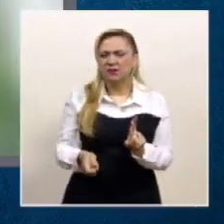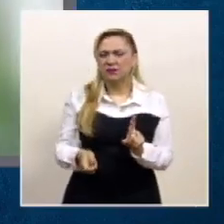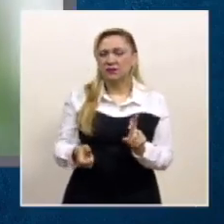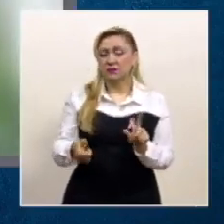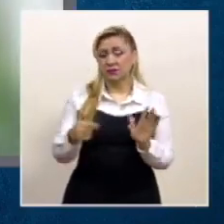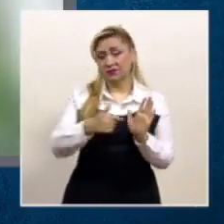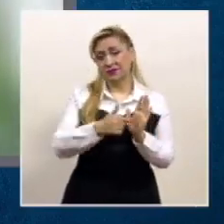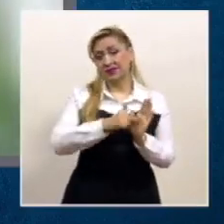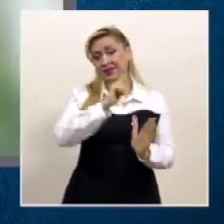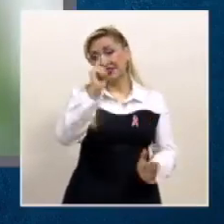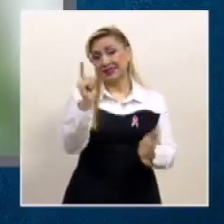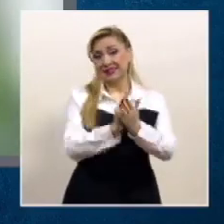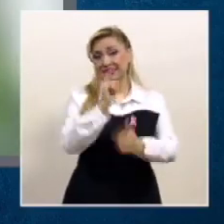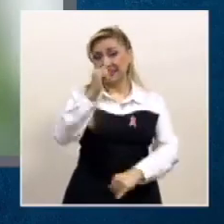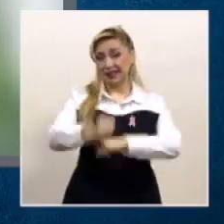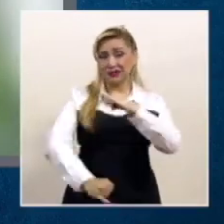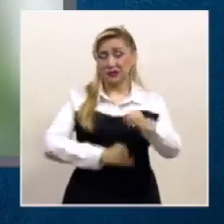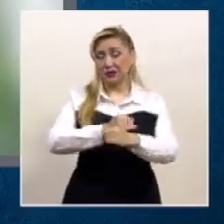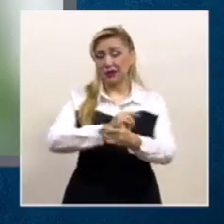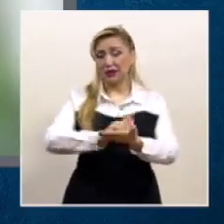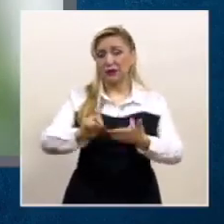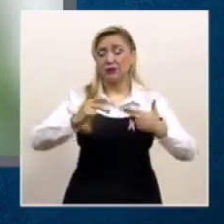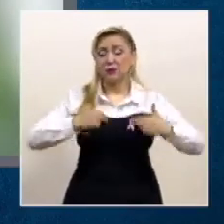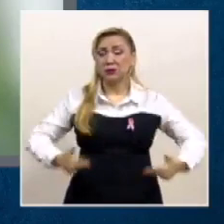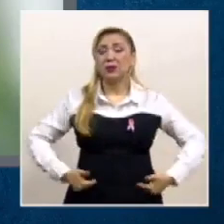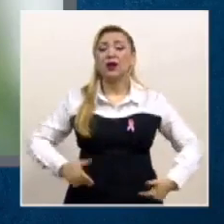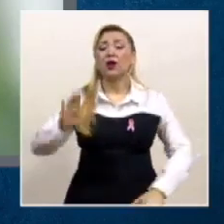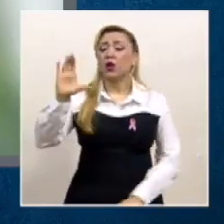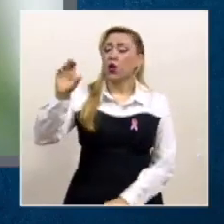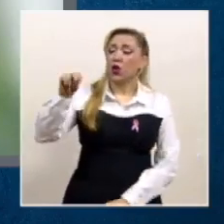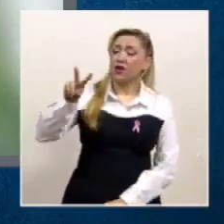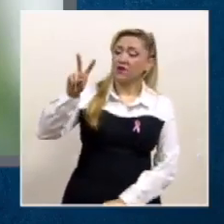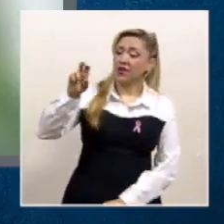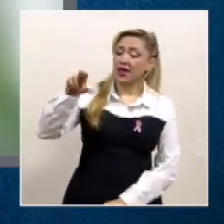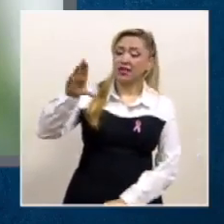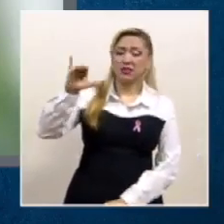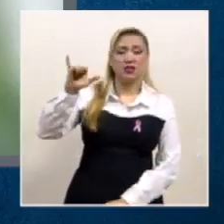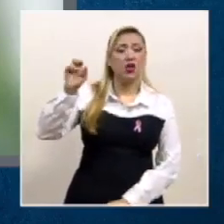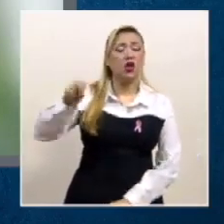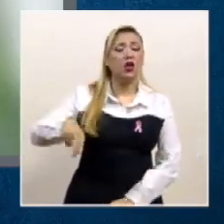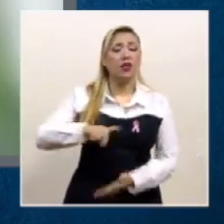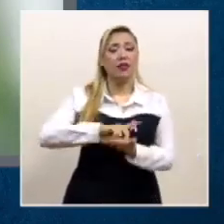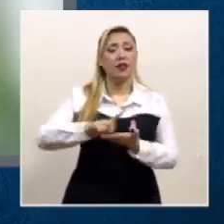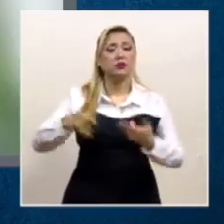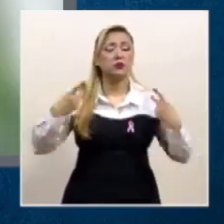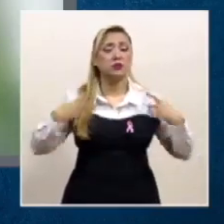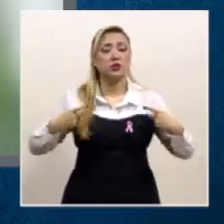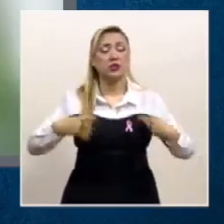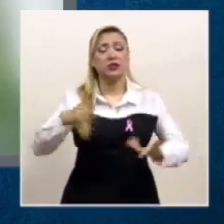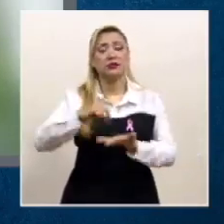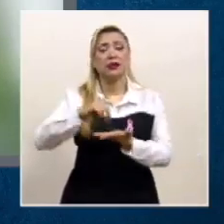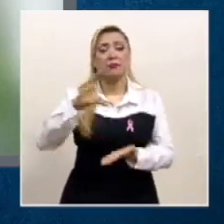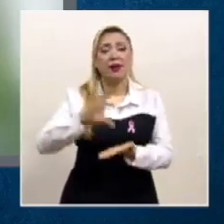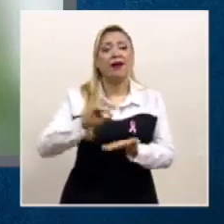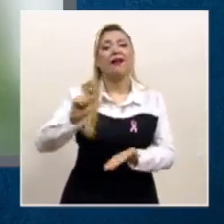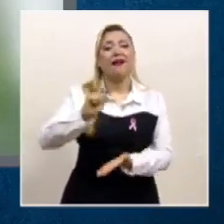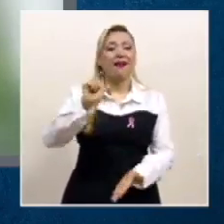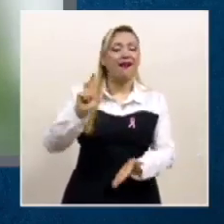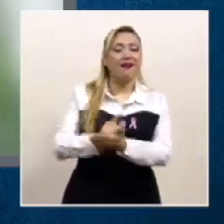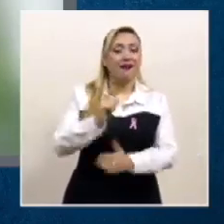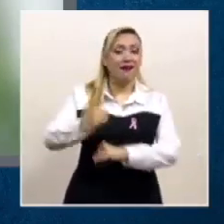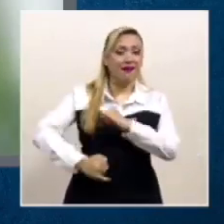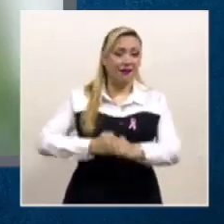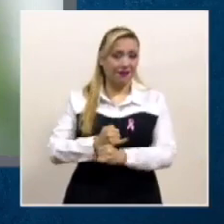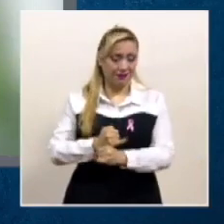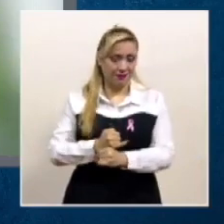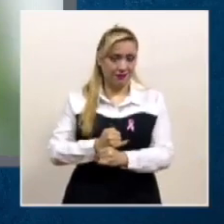instrumento internacional en materia de derechos humanos, que es la Convención sobre los Derechos de las Personas con Discapacidad. Quiero mencionar